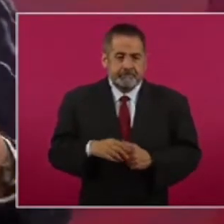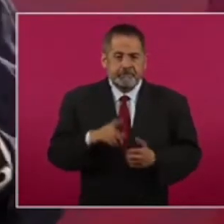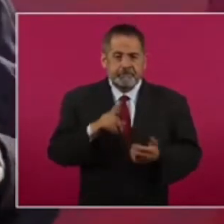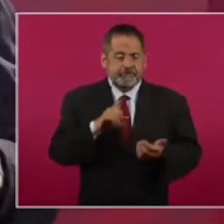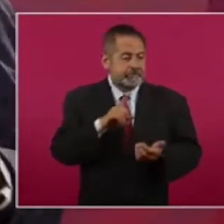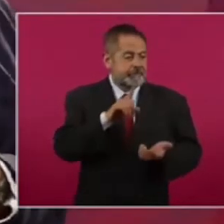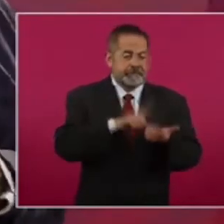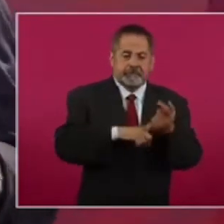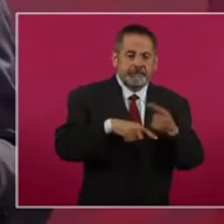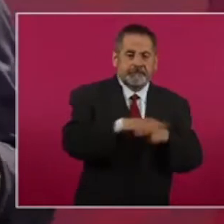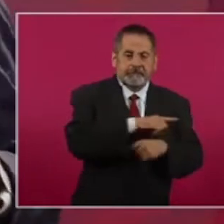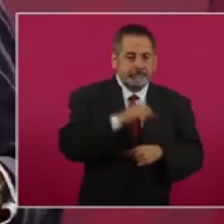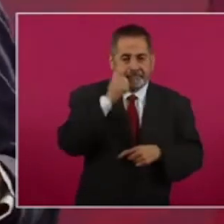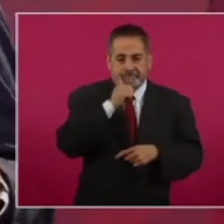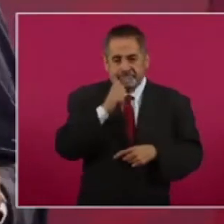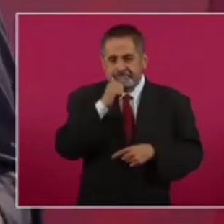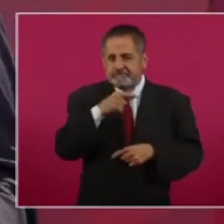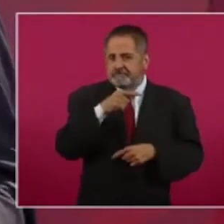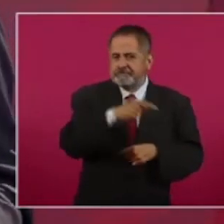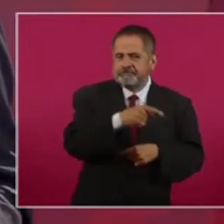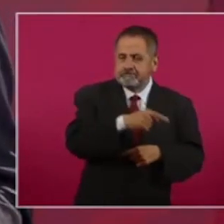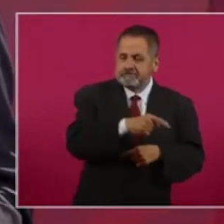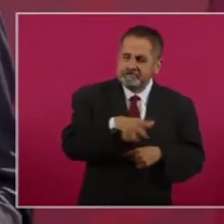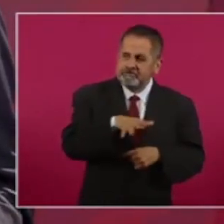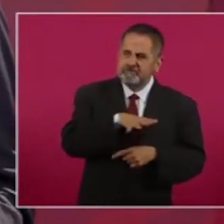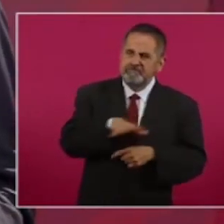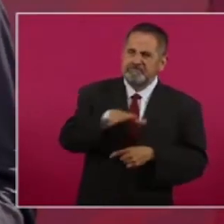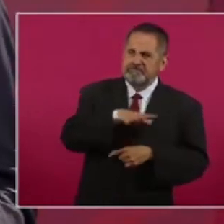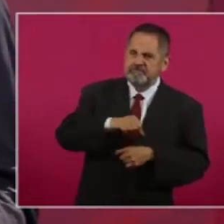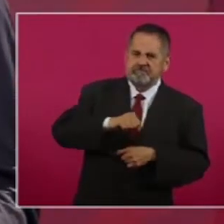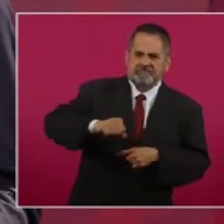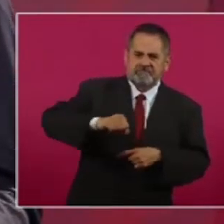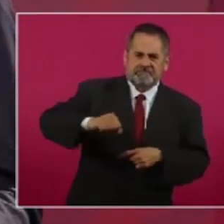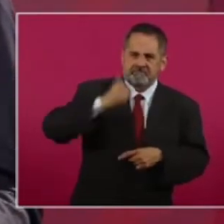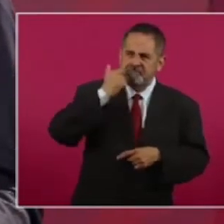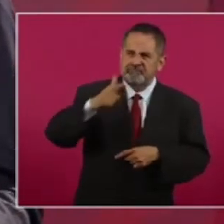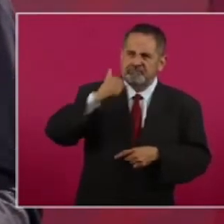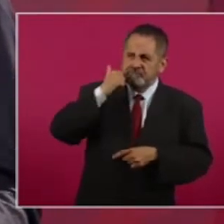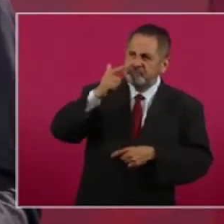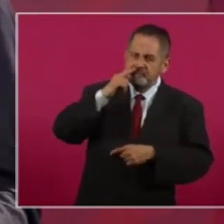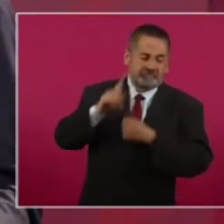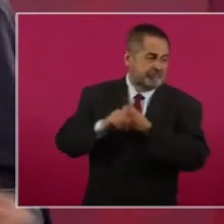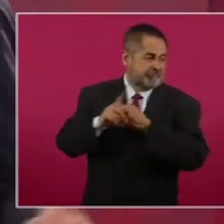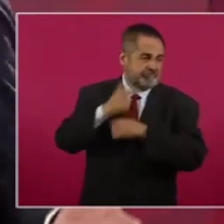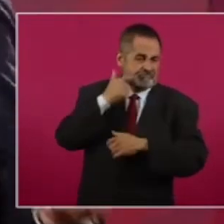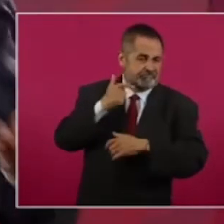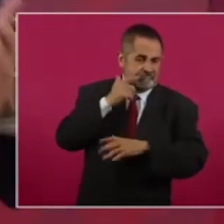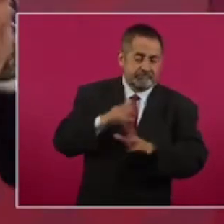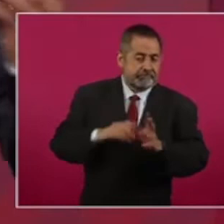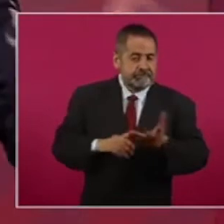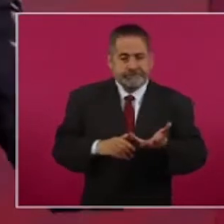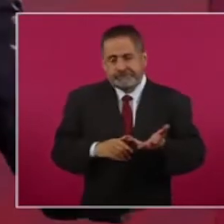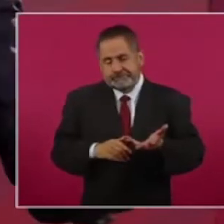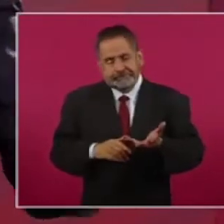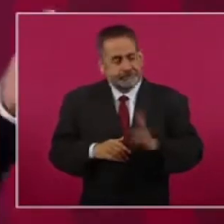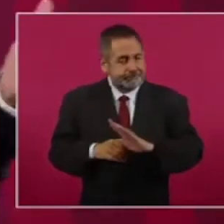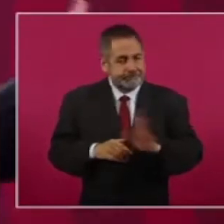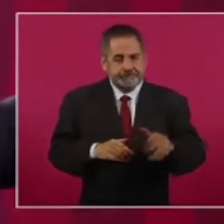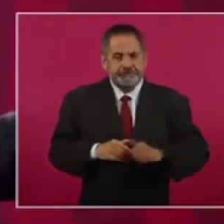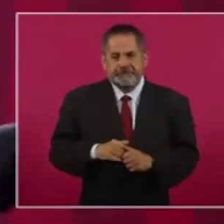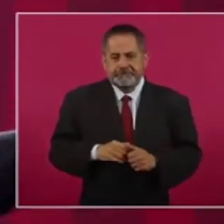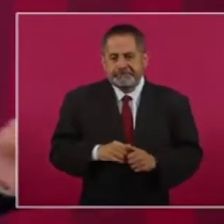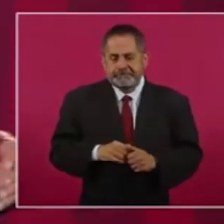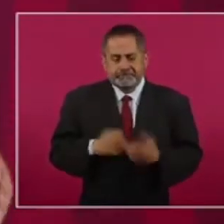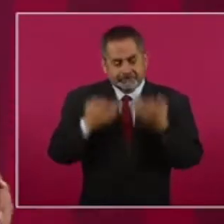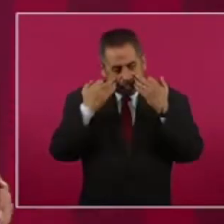hay estas resistencias porque pues está más